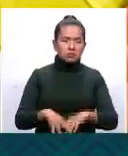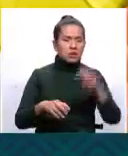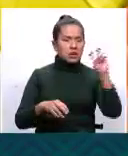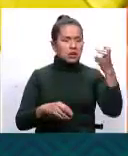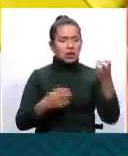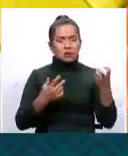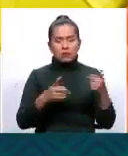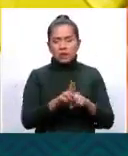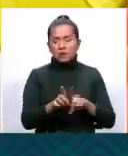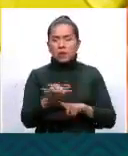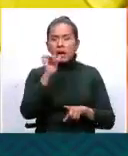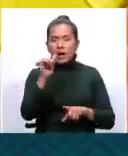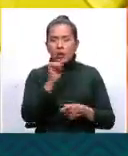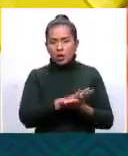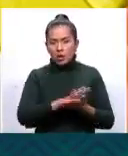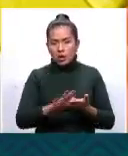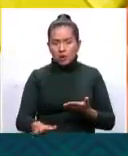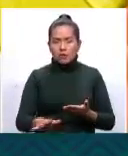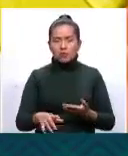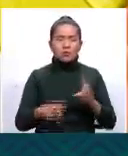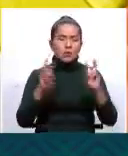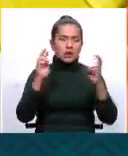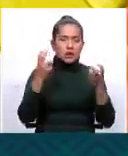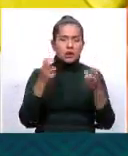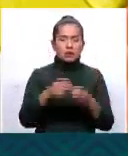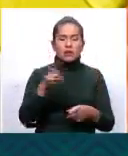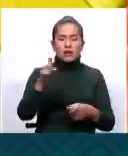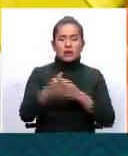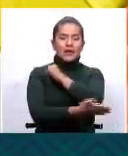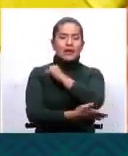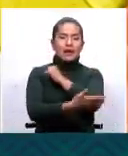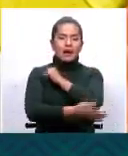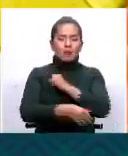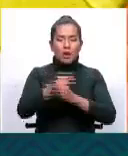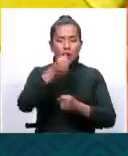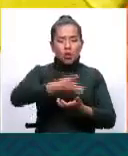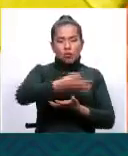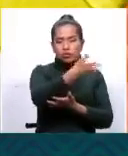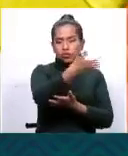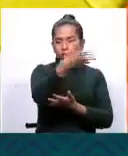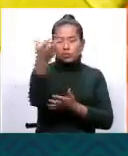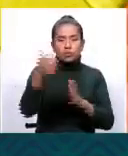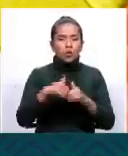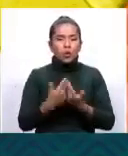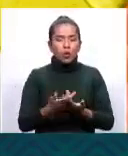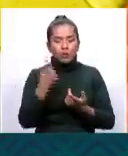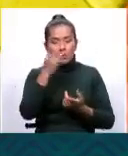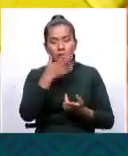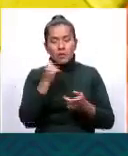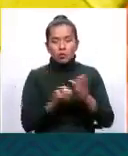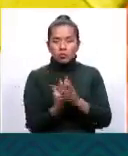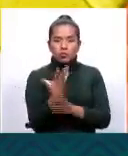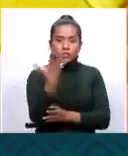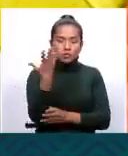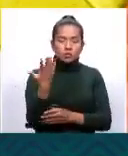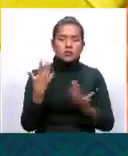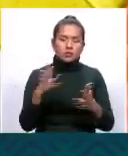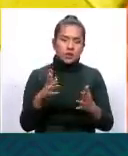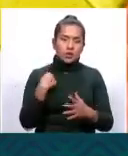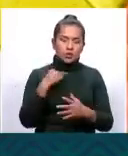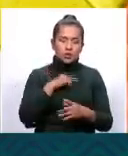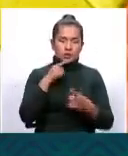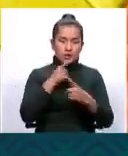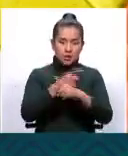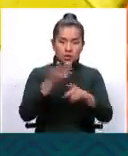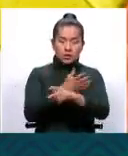al tema de agua potable, por ejemplo, al tema de riego para mejorar la productividad, y eso, como lo anunciaba, incluso fue